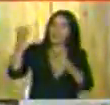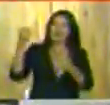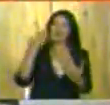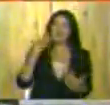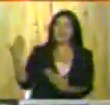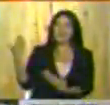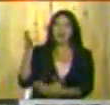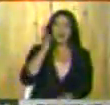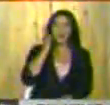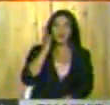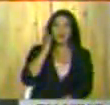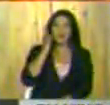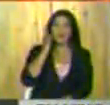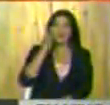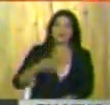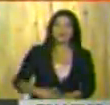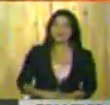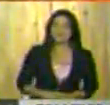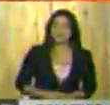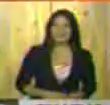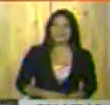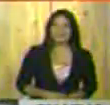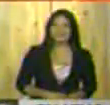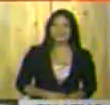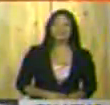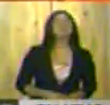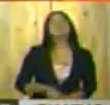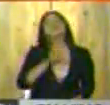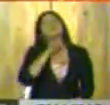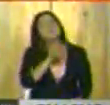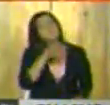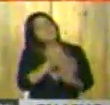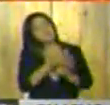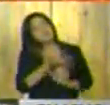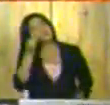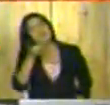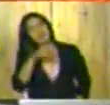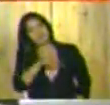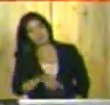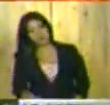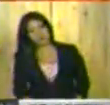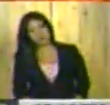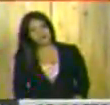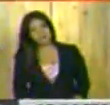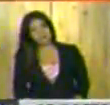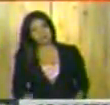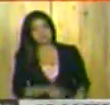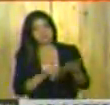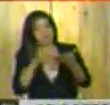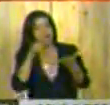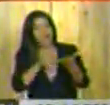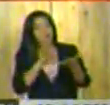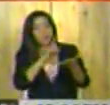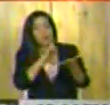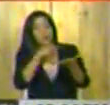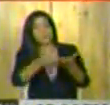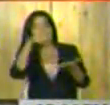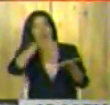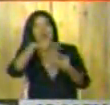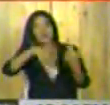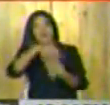Aída! ¡Viva! Aída, ¿qué te parece a ti haber salido en una revista de la